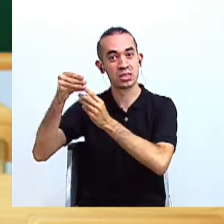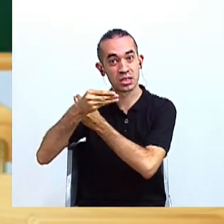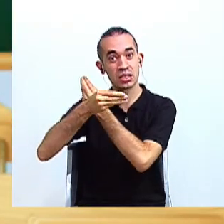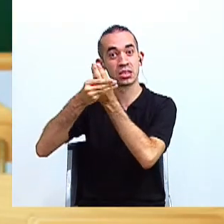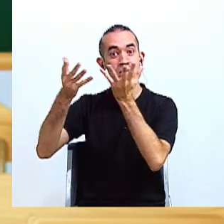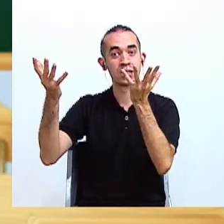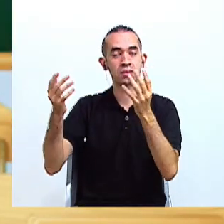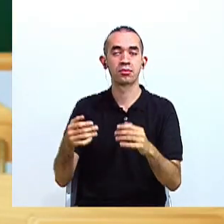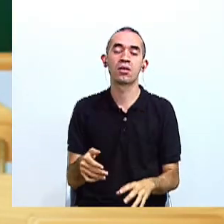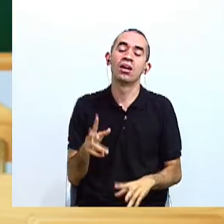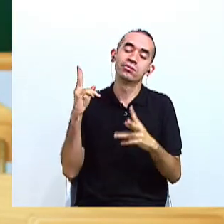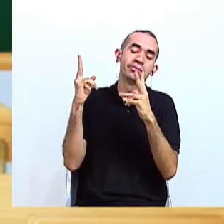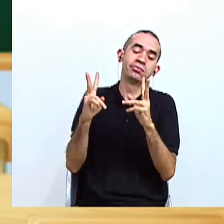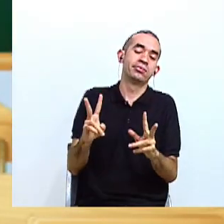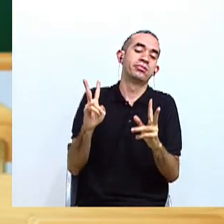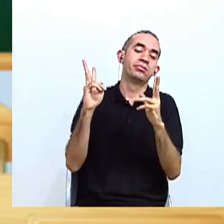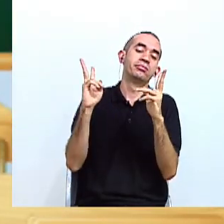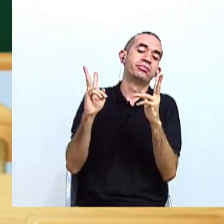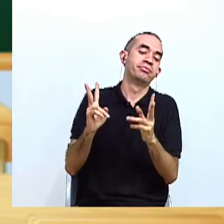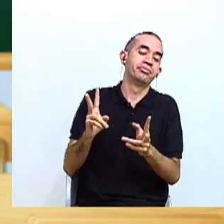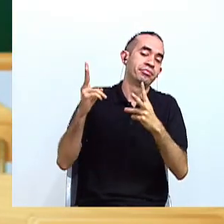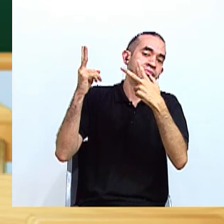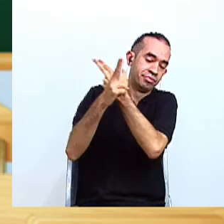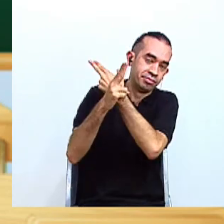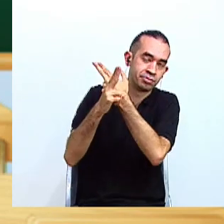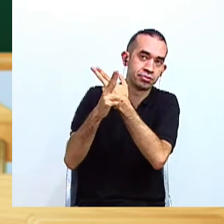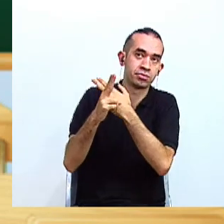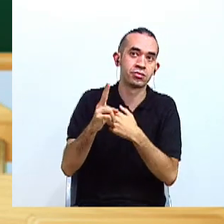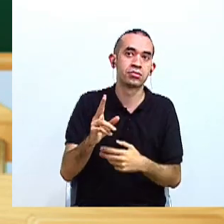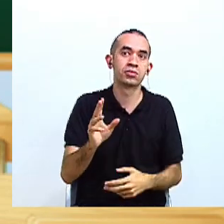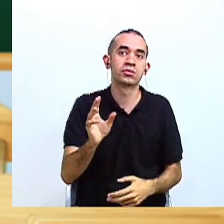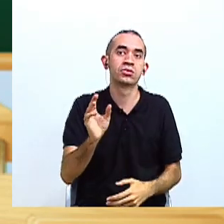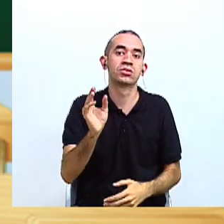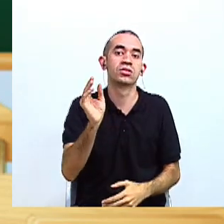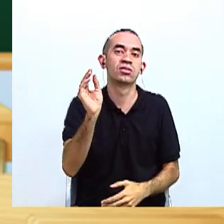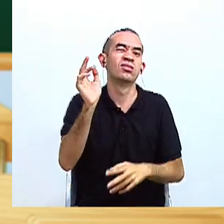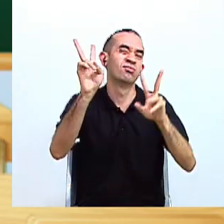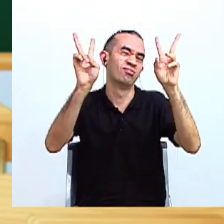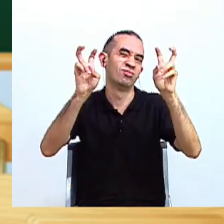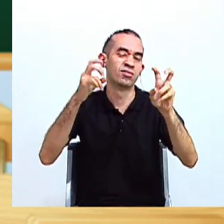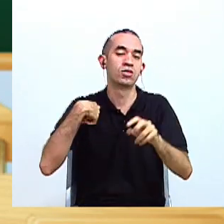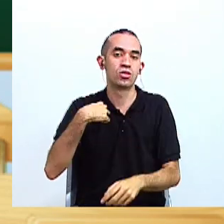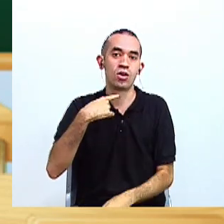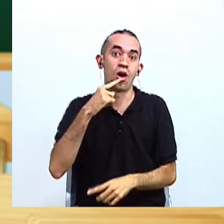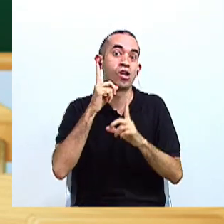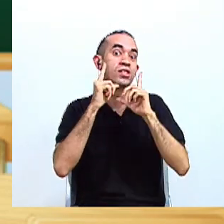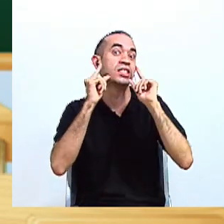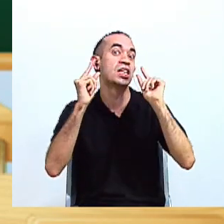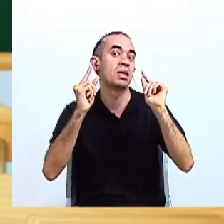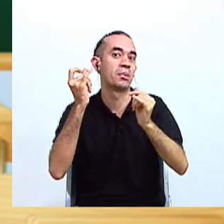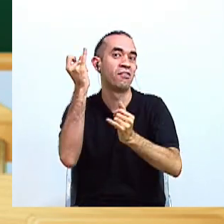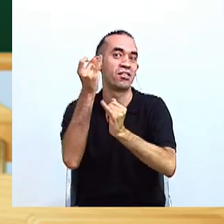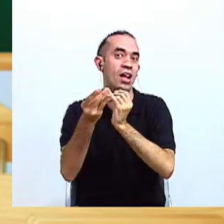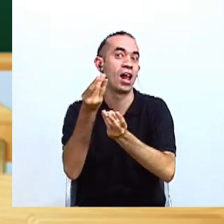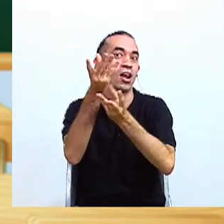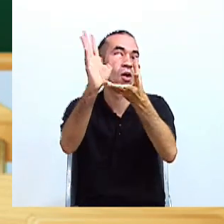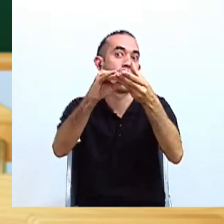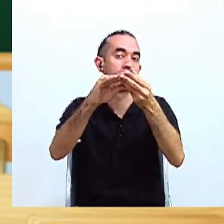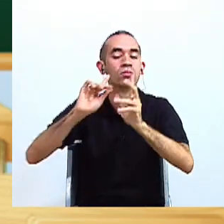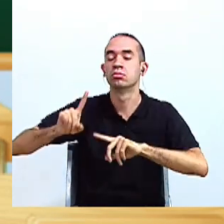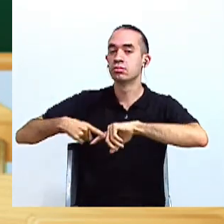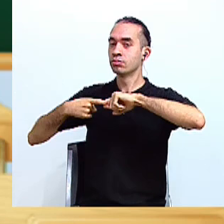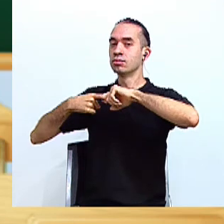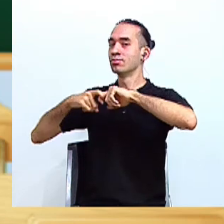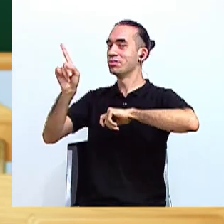Bien, cortemos ahí porque dicen los jóvenes que esto que estoy haciendo es un spoiler. Les estoy pasando el final de la película. Y lo importante